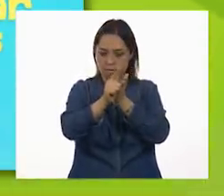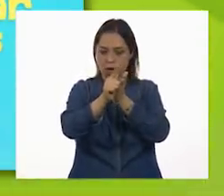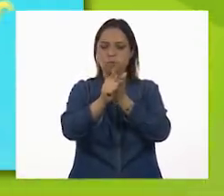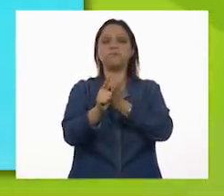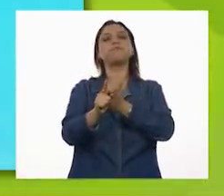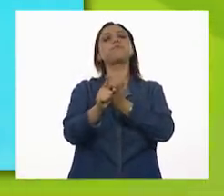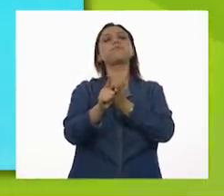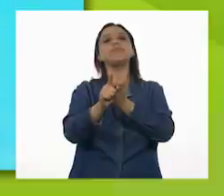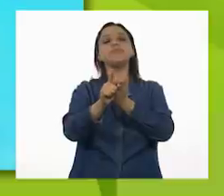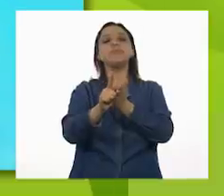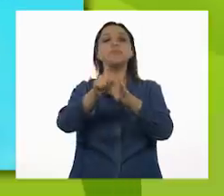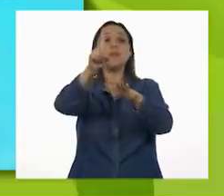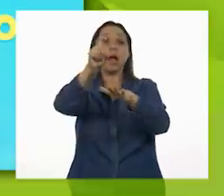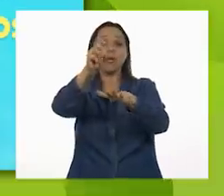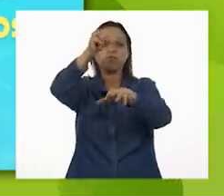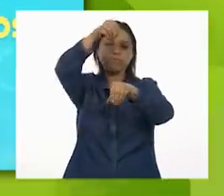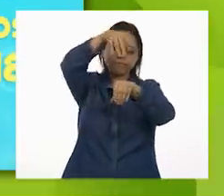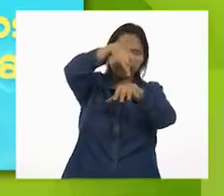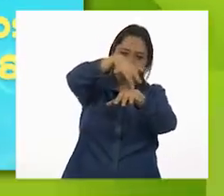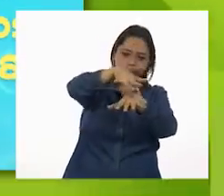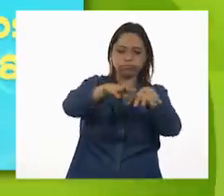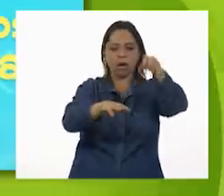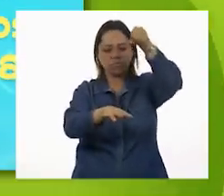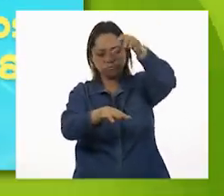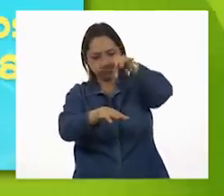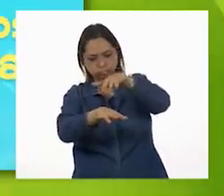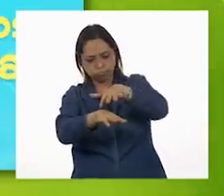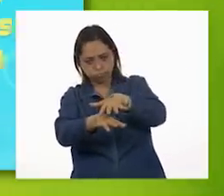uñas. Enjuaga tus manos con agua.